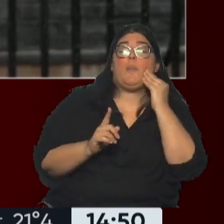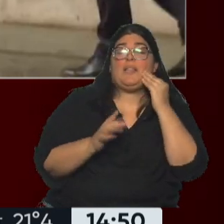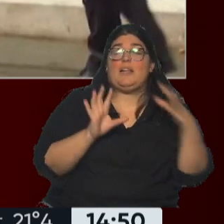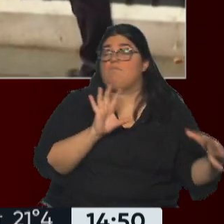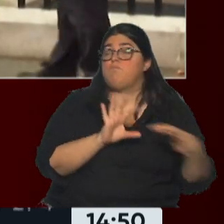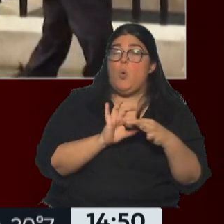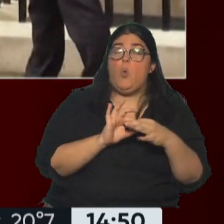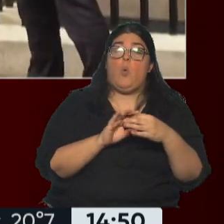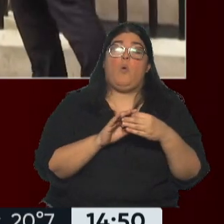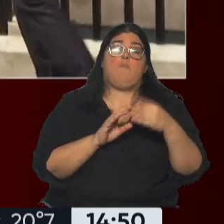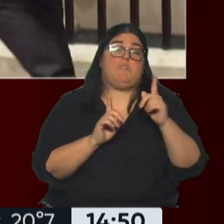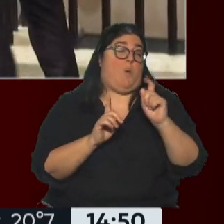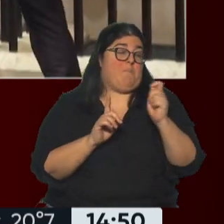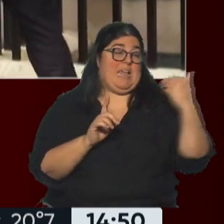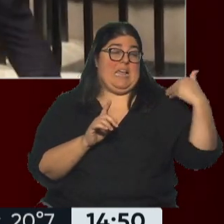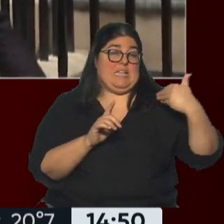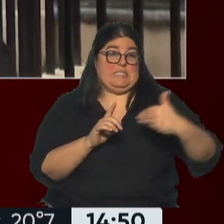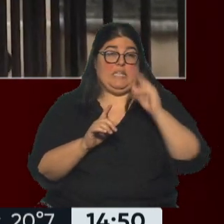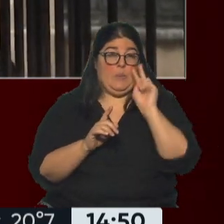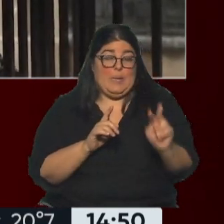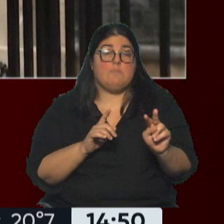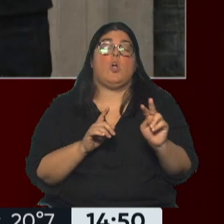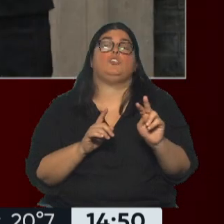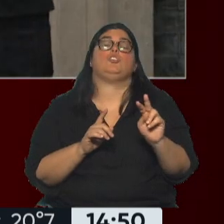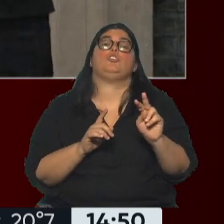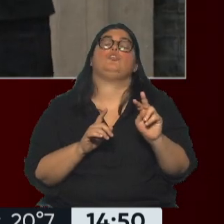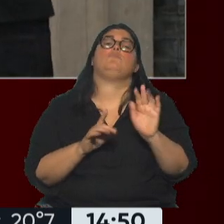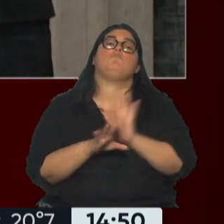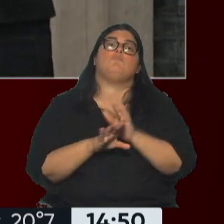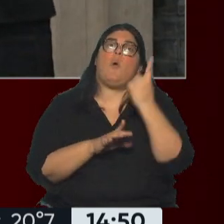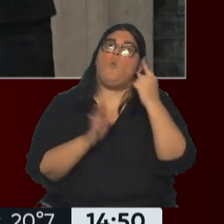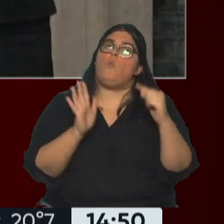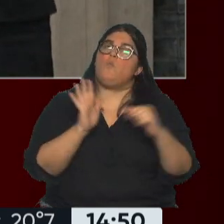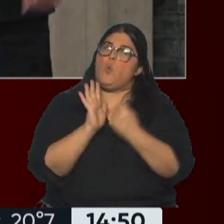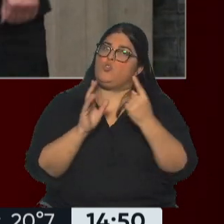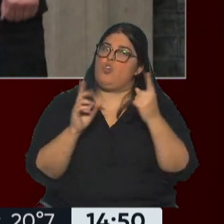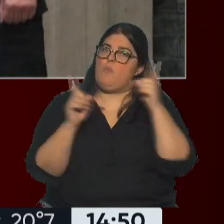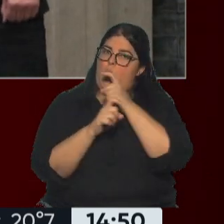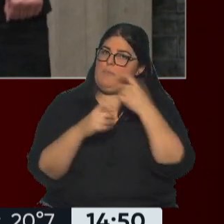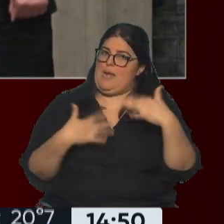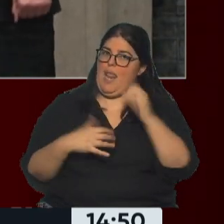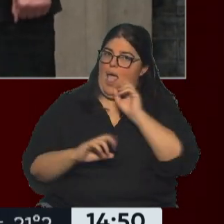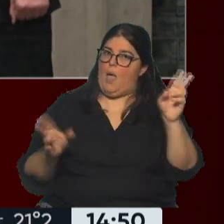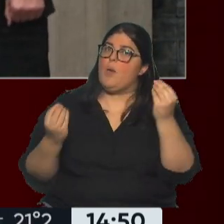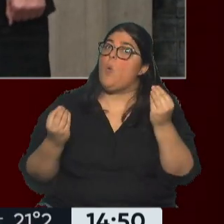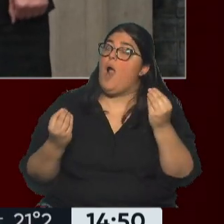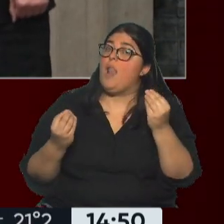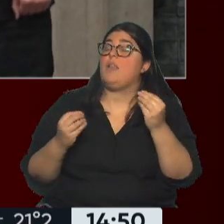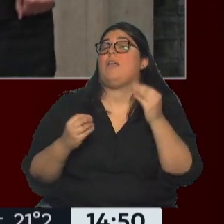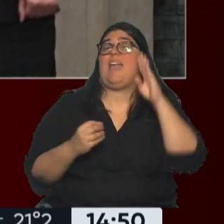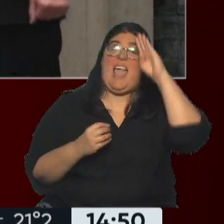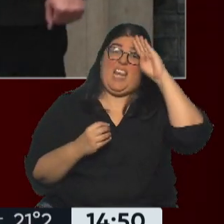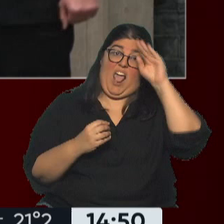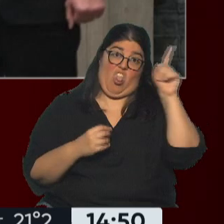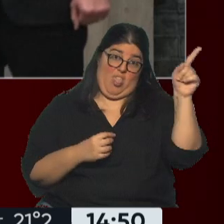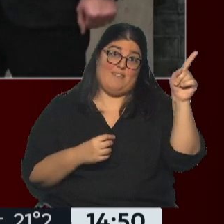que hemos visto durante estos meses de guerra tiene un punto de conflicto serio. ¿Cuál es ese punto? El tema de Irlanda.